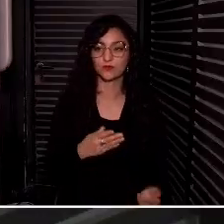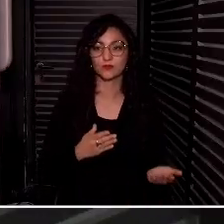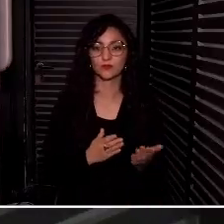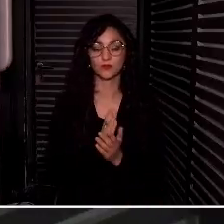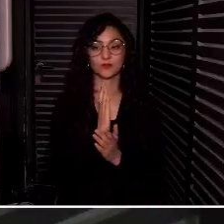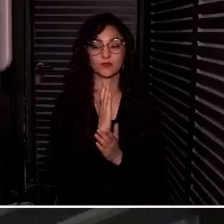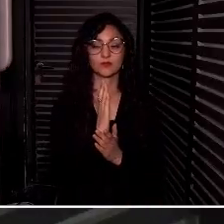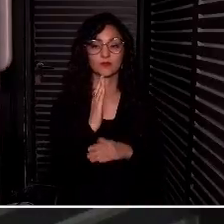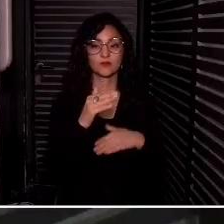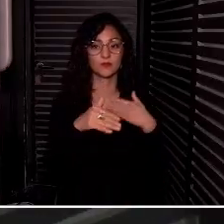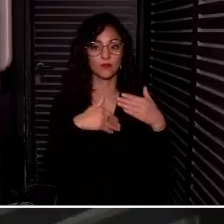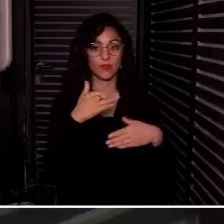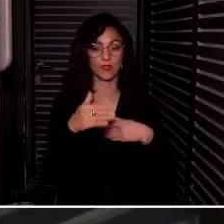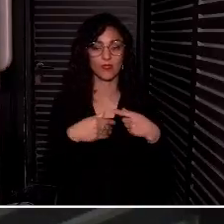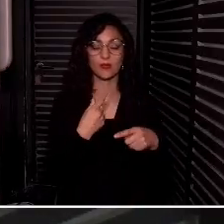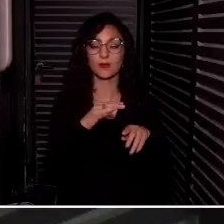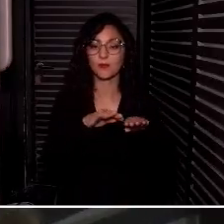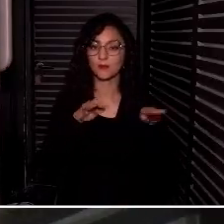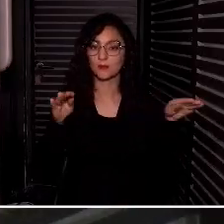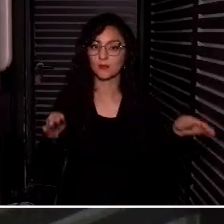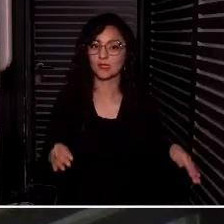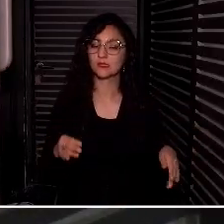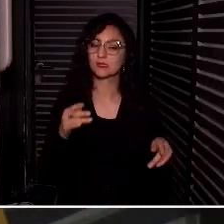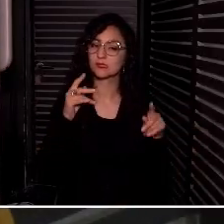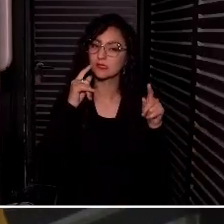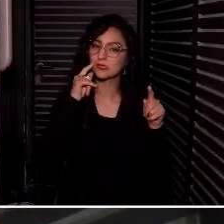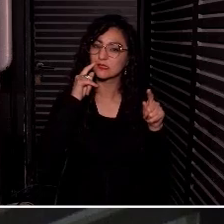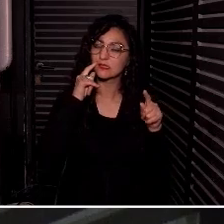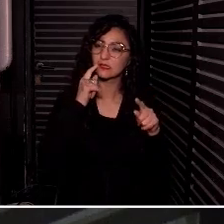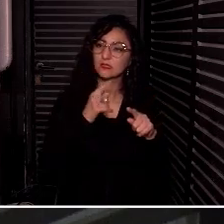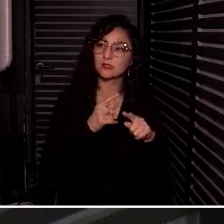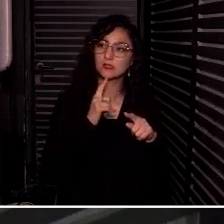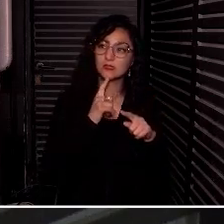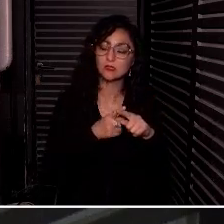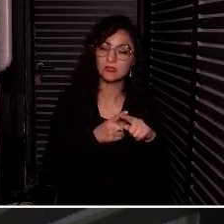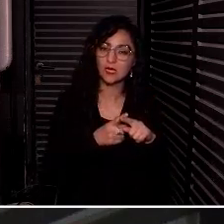inicio a la mesa que se llama perspectivas